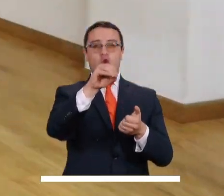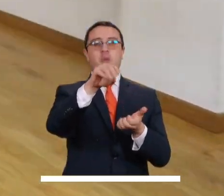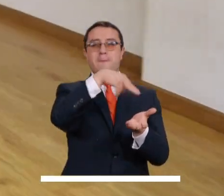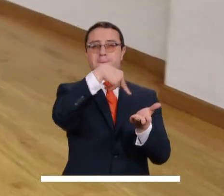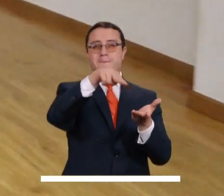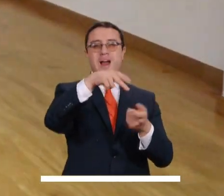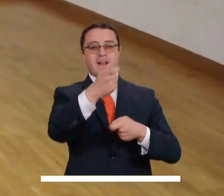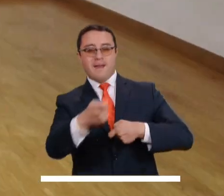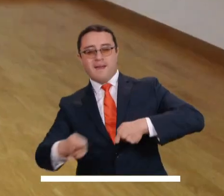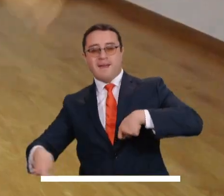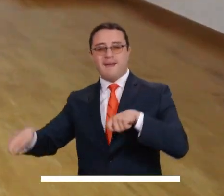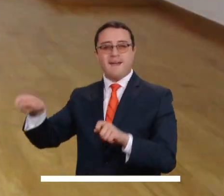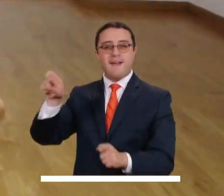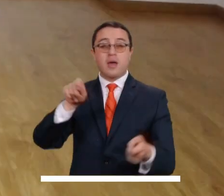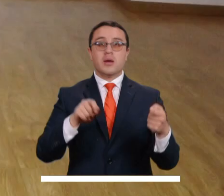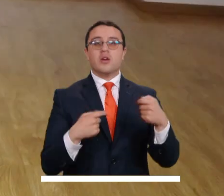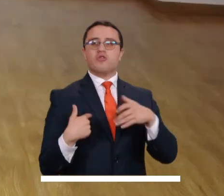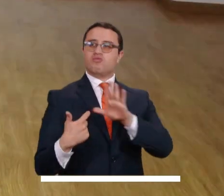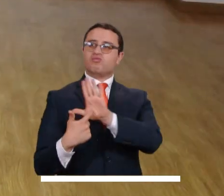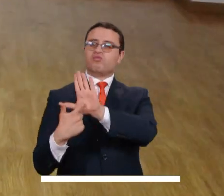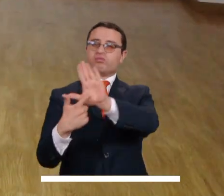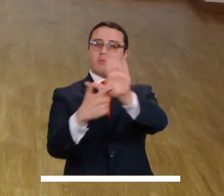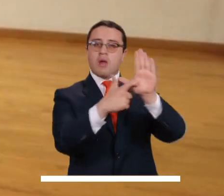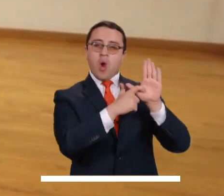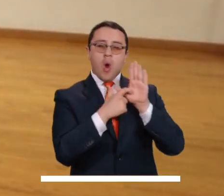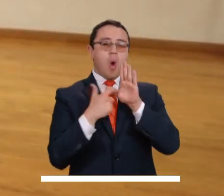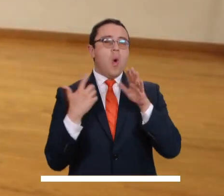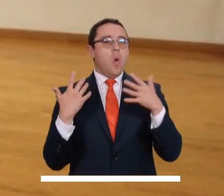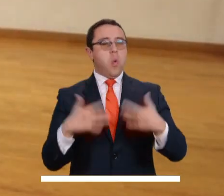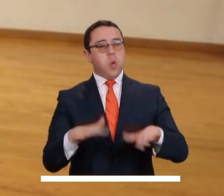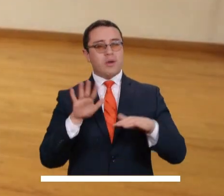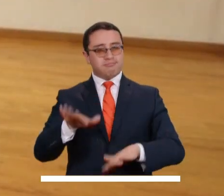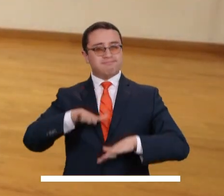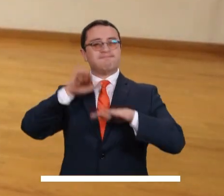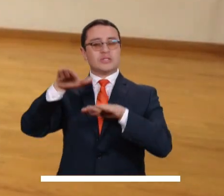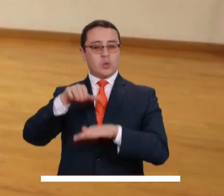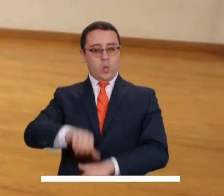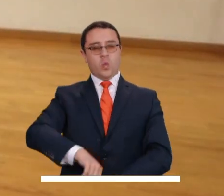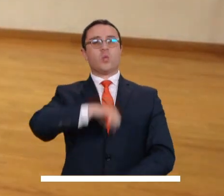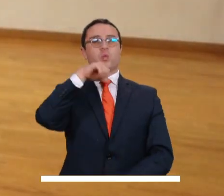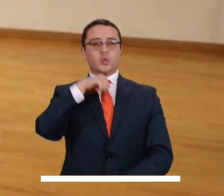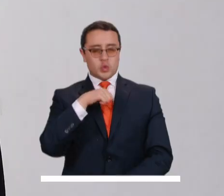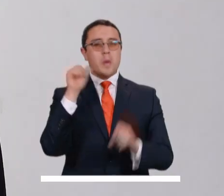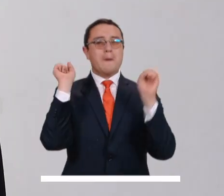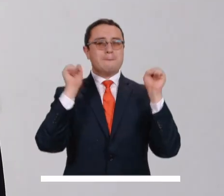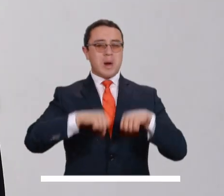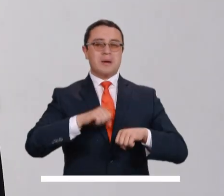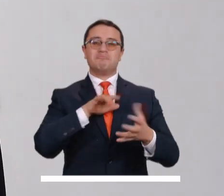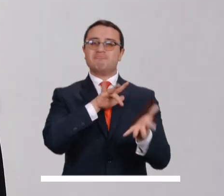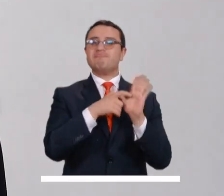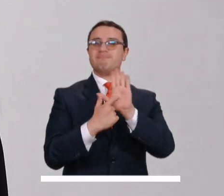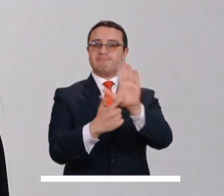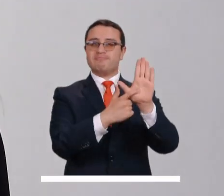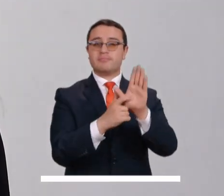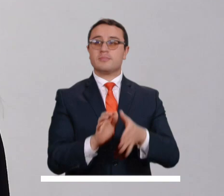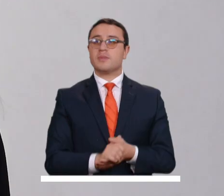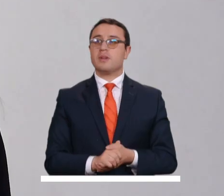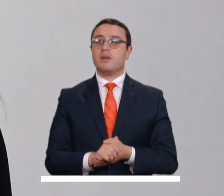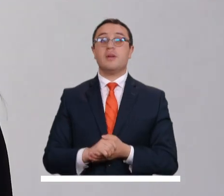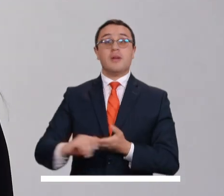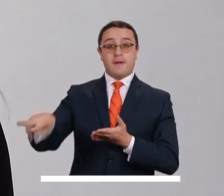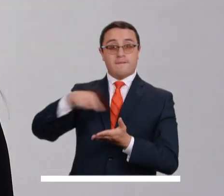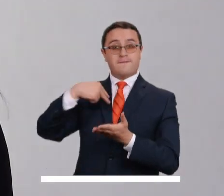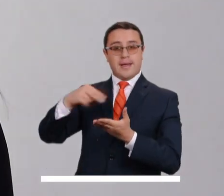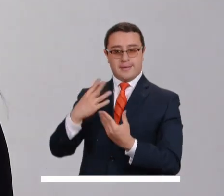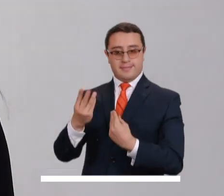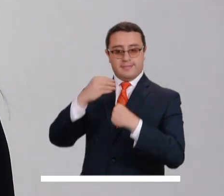gran responsabilidad por representarlo, pero al final siento un gran orgullo de poder hacerlo. La danza le ha aportado muchísimo a